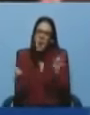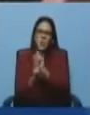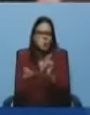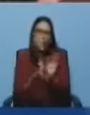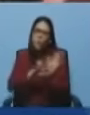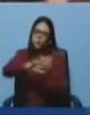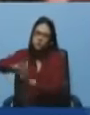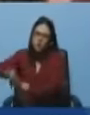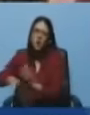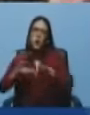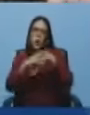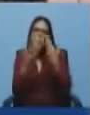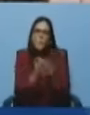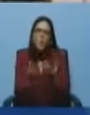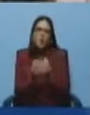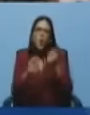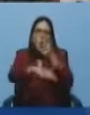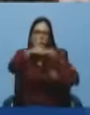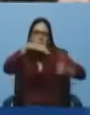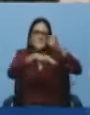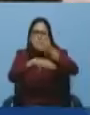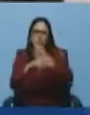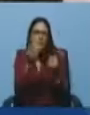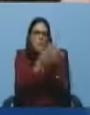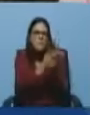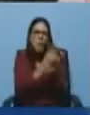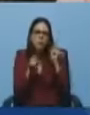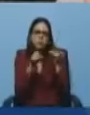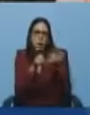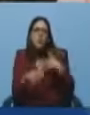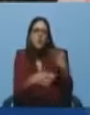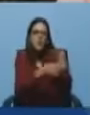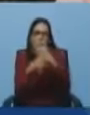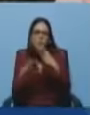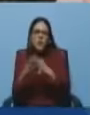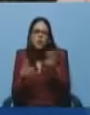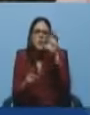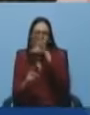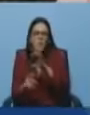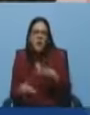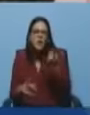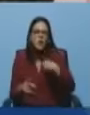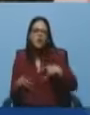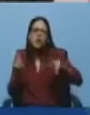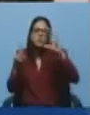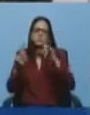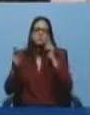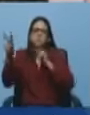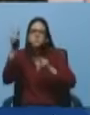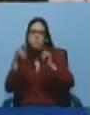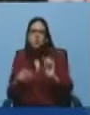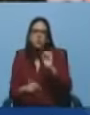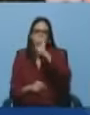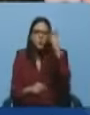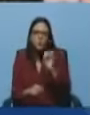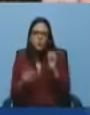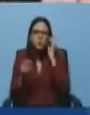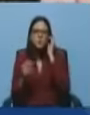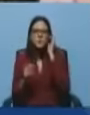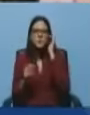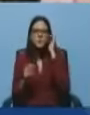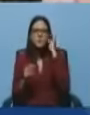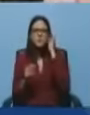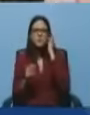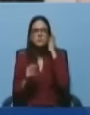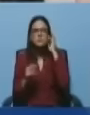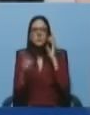un mundo donde las superpotencias emergentes puedan compartir con los países que aspiramos desde el sur global a la independencia,